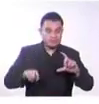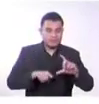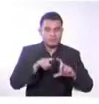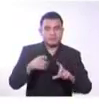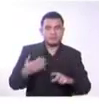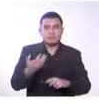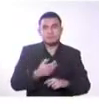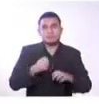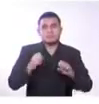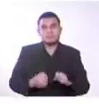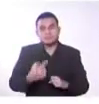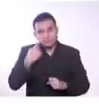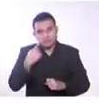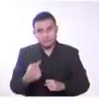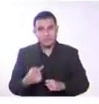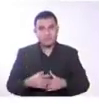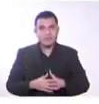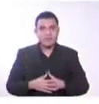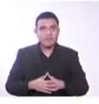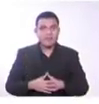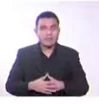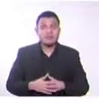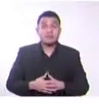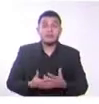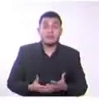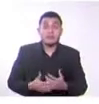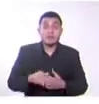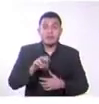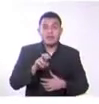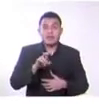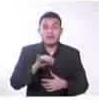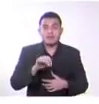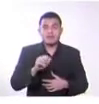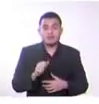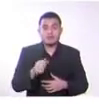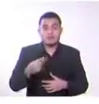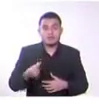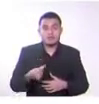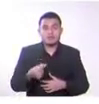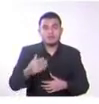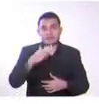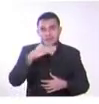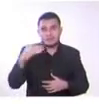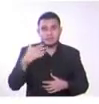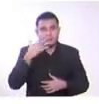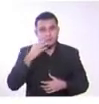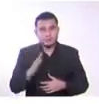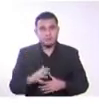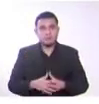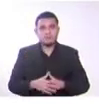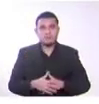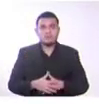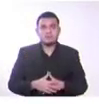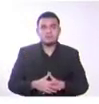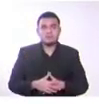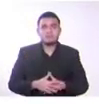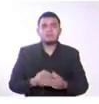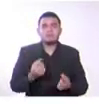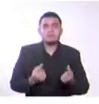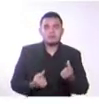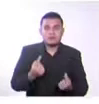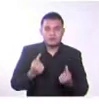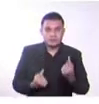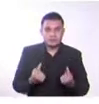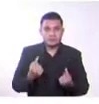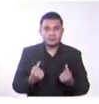notar las proporciones de evasión tributaria en el país. Vamos a decir en pocas palabras cuáles son